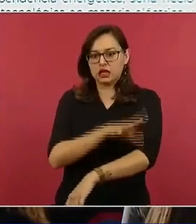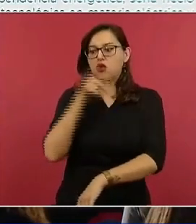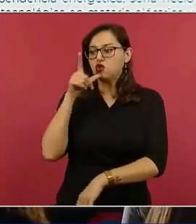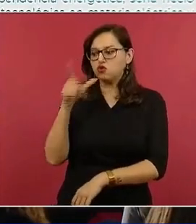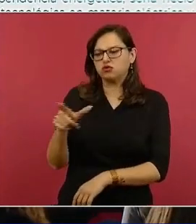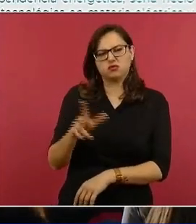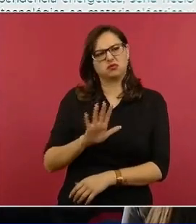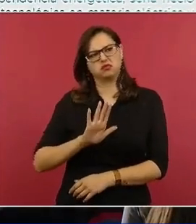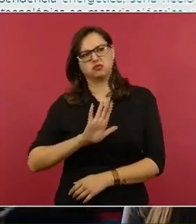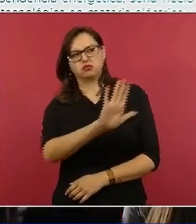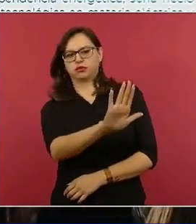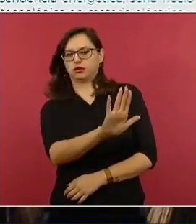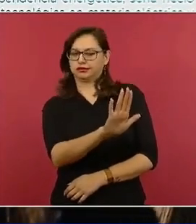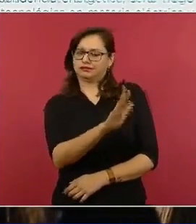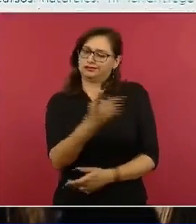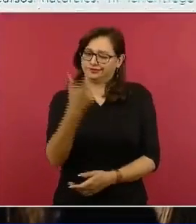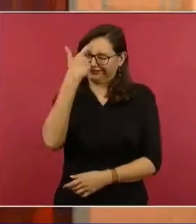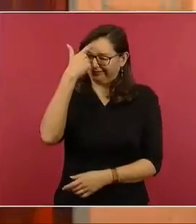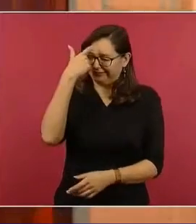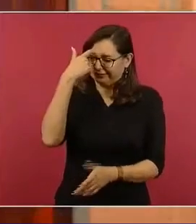eléctrica y petrolera.